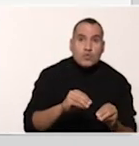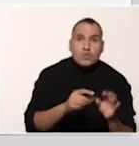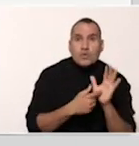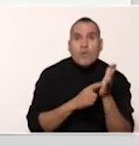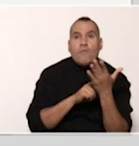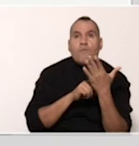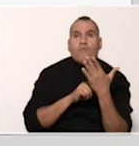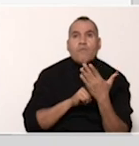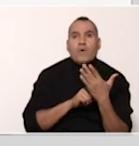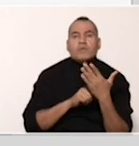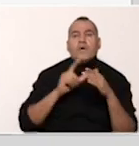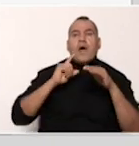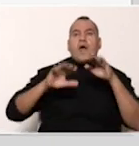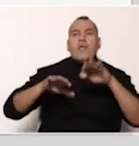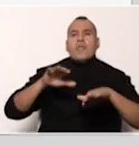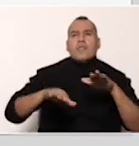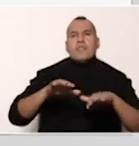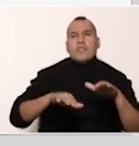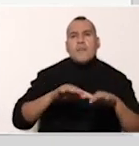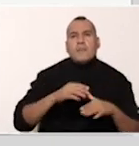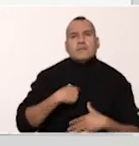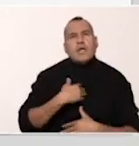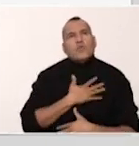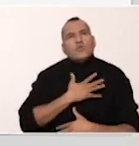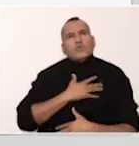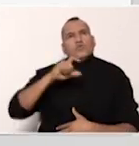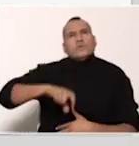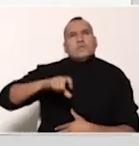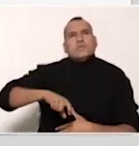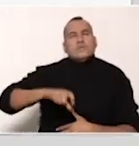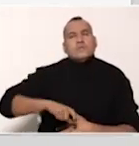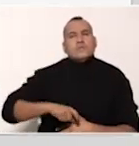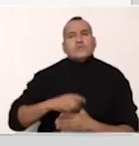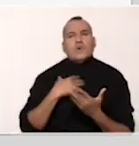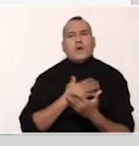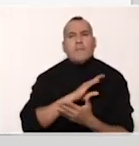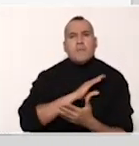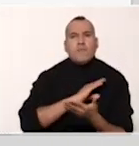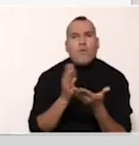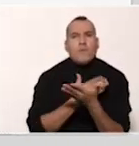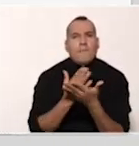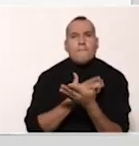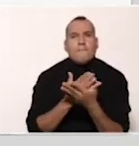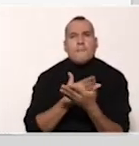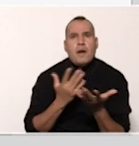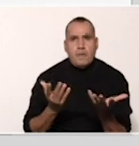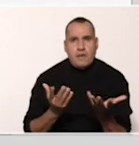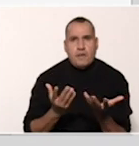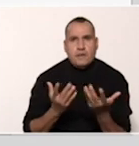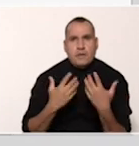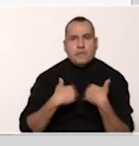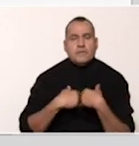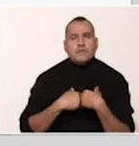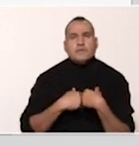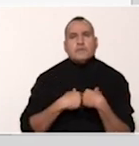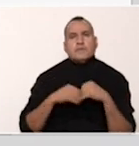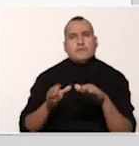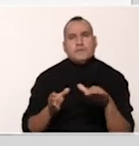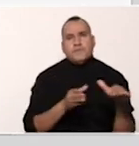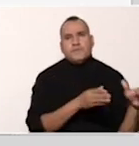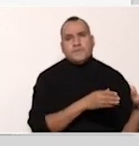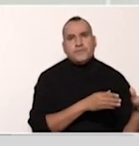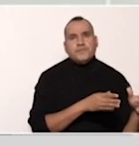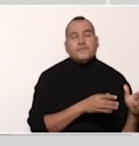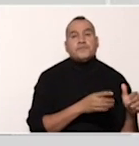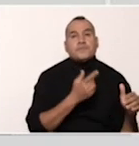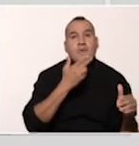el polinomio de acuerdo al deseo que yo necesito en mi página web. Una de los otros elementos que yo pudiera utilizar